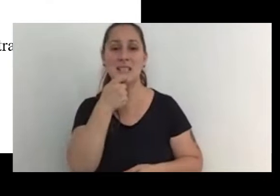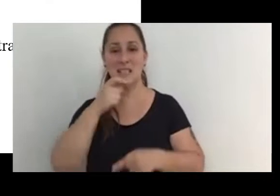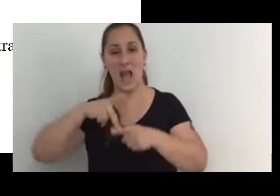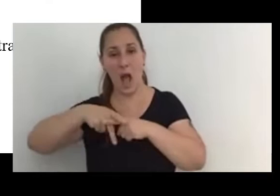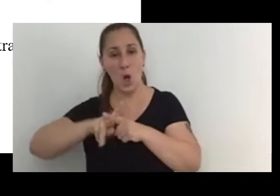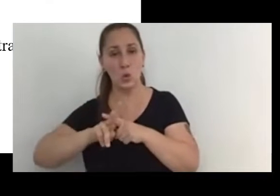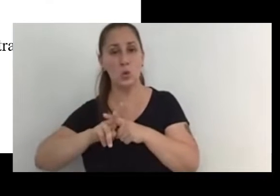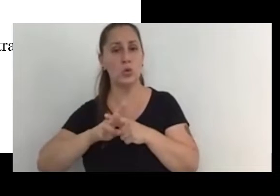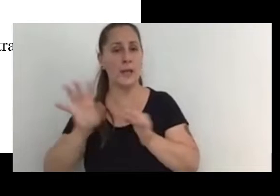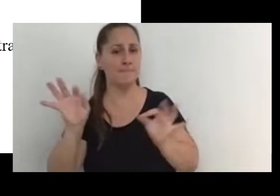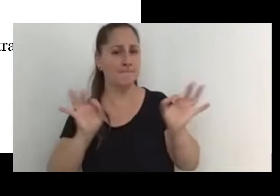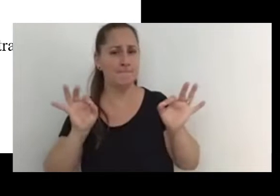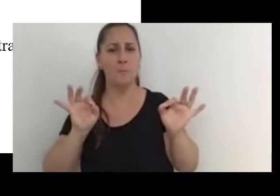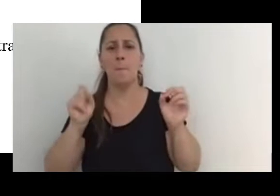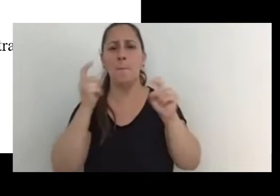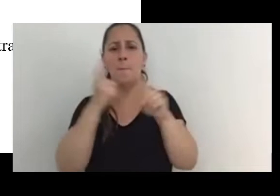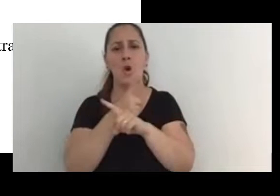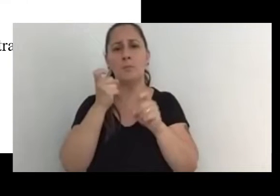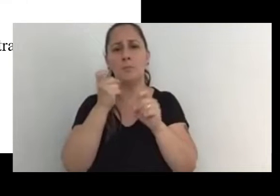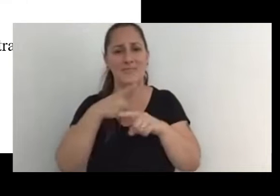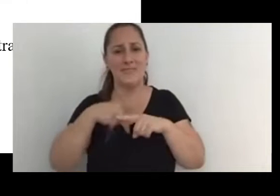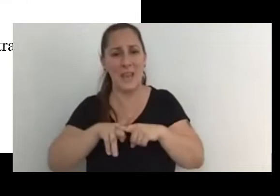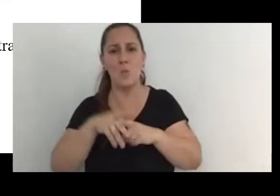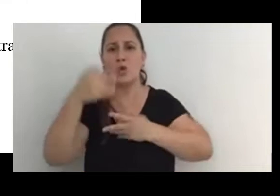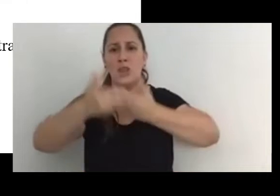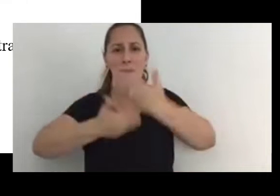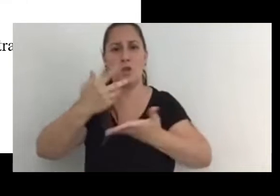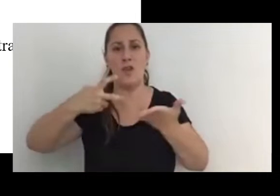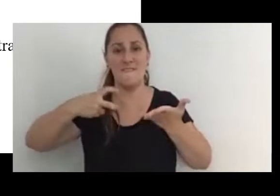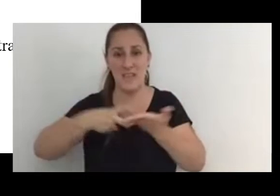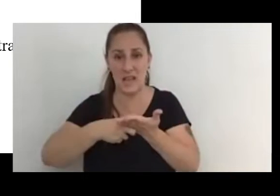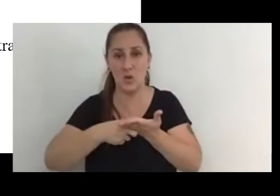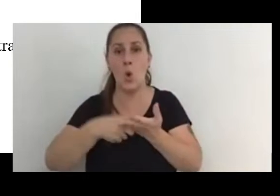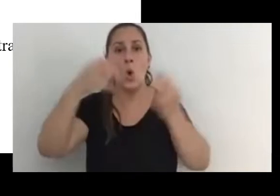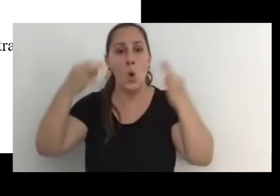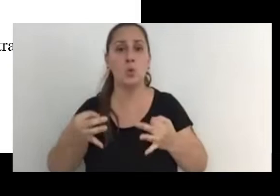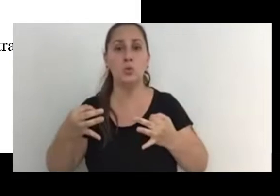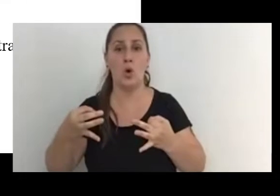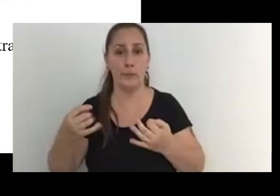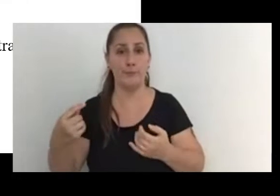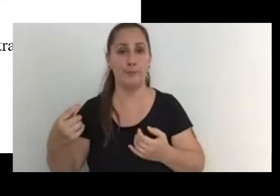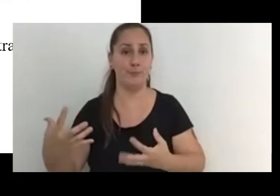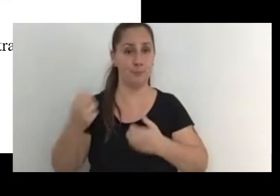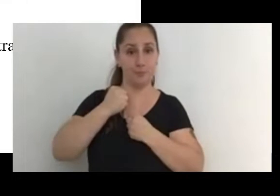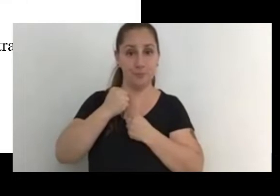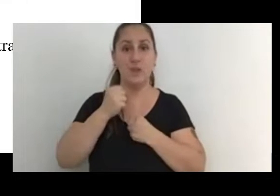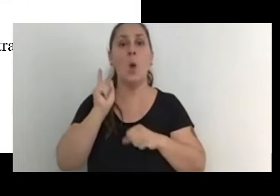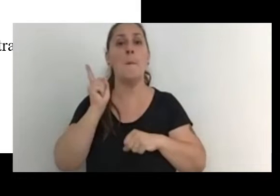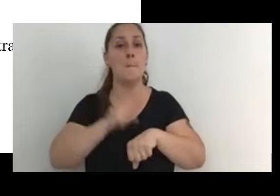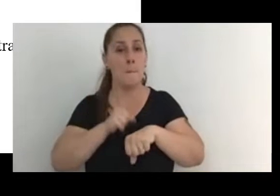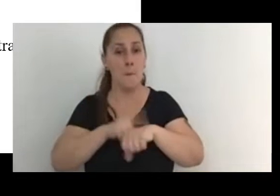cuestión técnica en un procedimiento de fiscalización y me allané, cuando presenté el